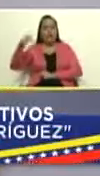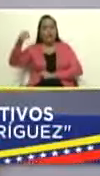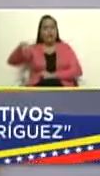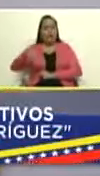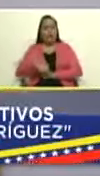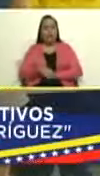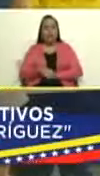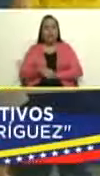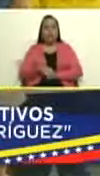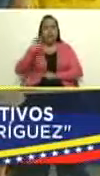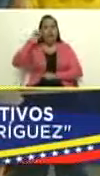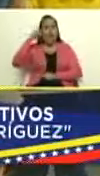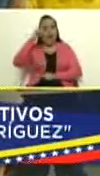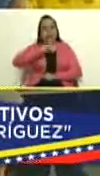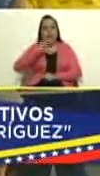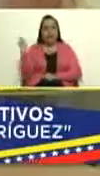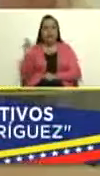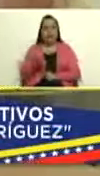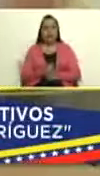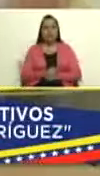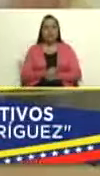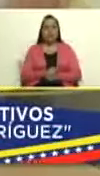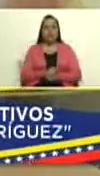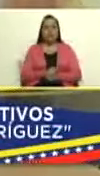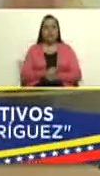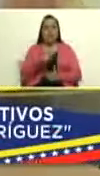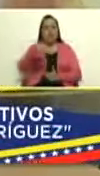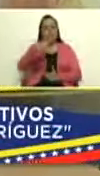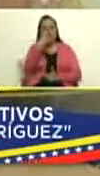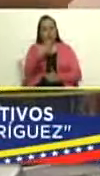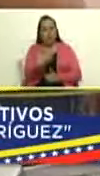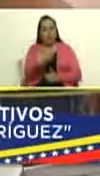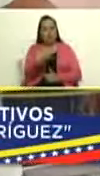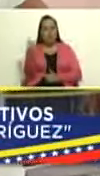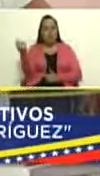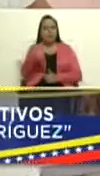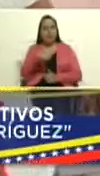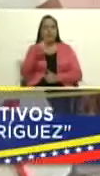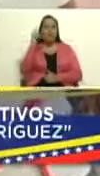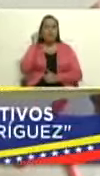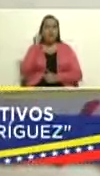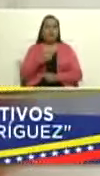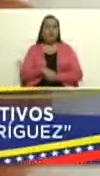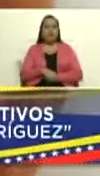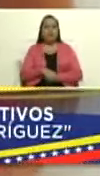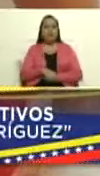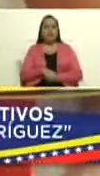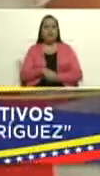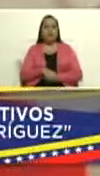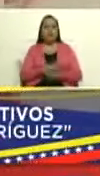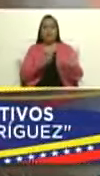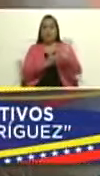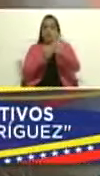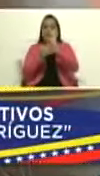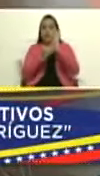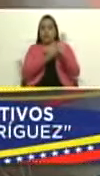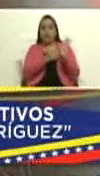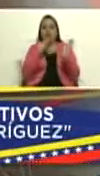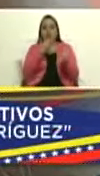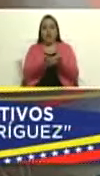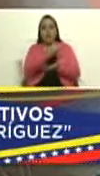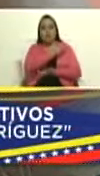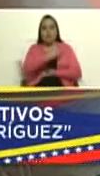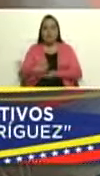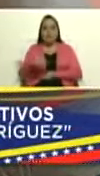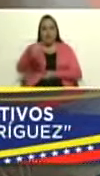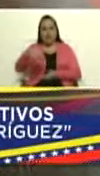nuestro aniversario y más en este bonito mes, que es el mes de la mujer en representación. Y bueno, muchas gracias, presidente, y esto